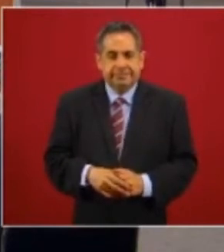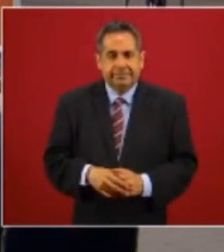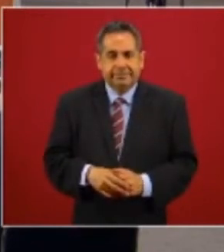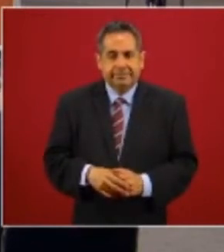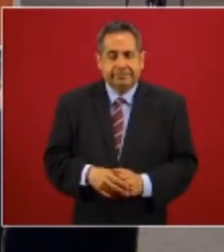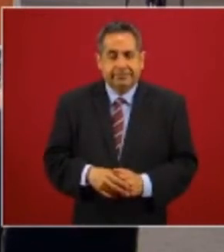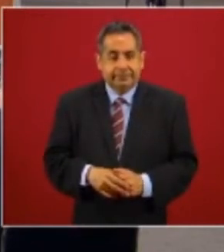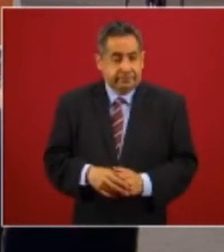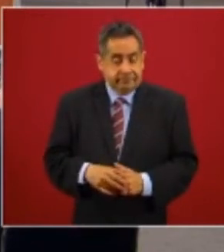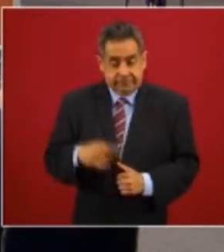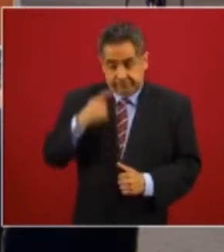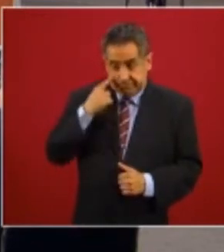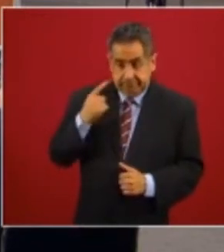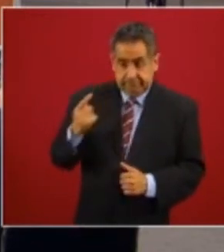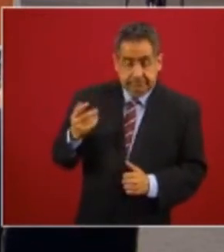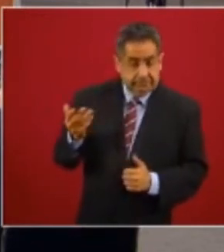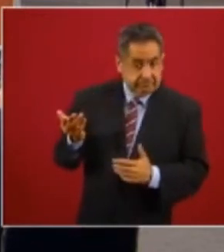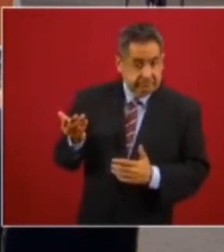Hay que ver por...